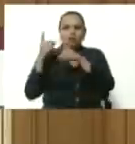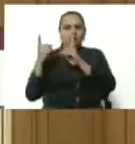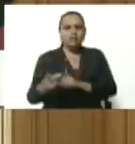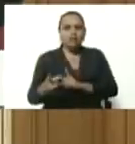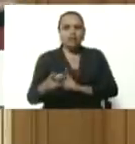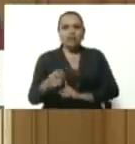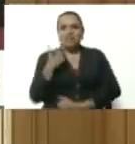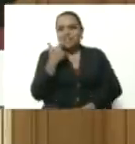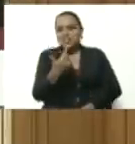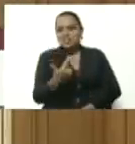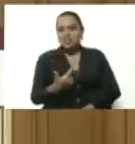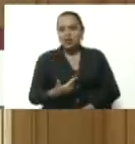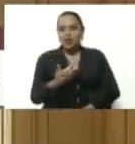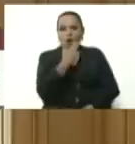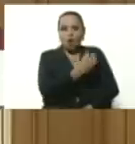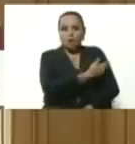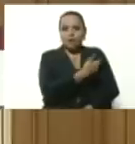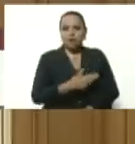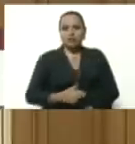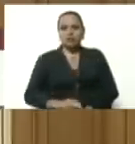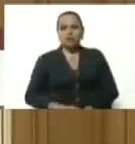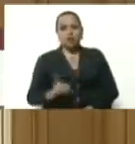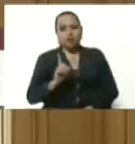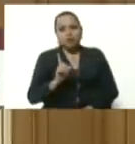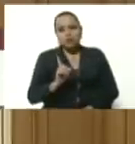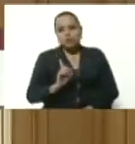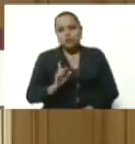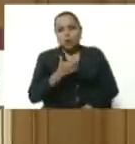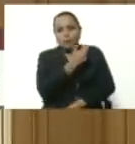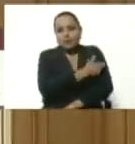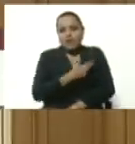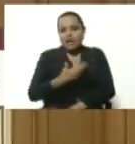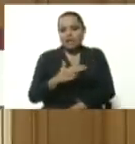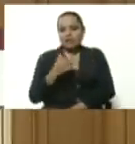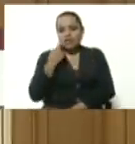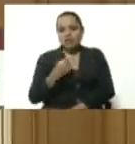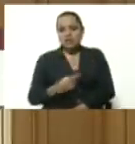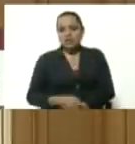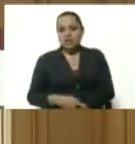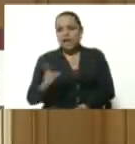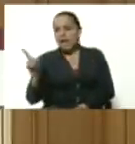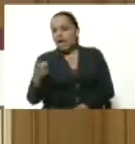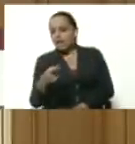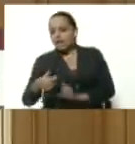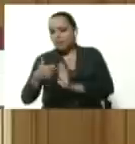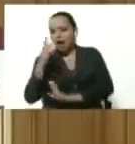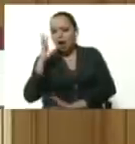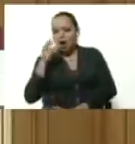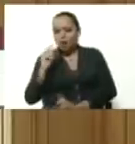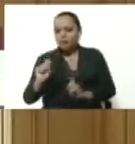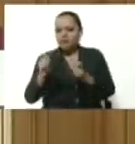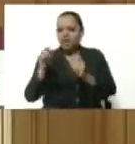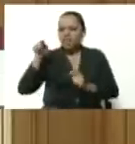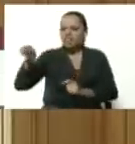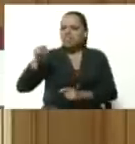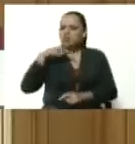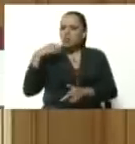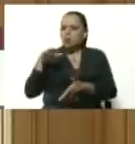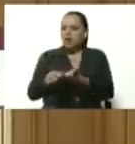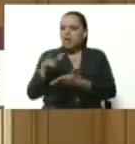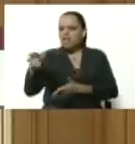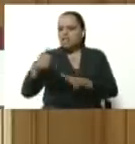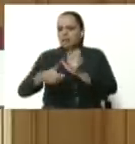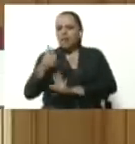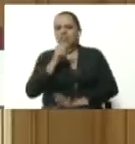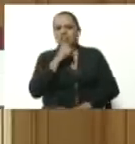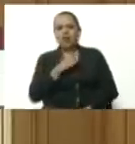que decir, o los hospitales, no los médicos, tuvieron que decir que pase este que es más joven para salvarlo y que se muera el otro que es más